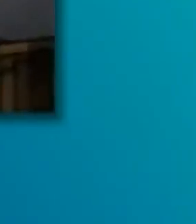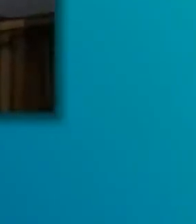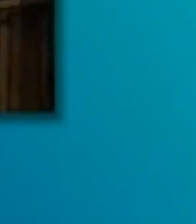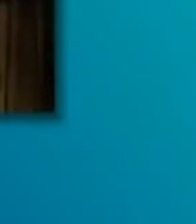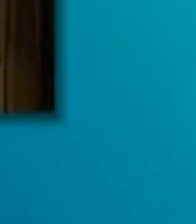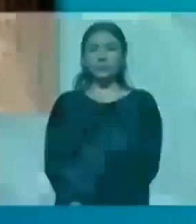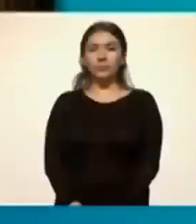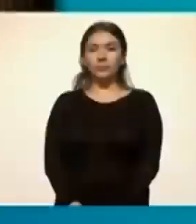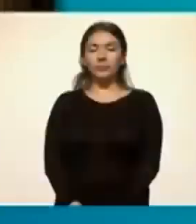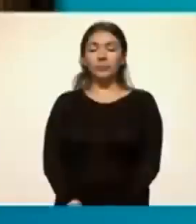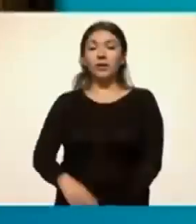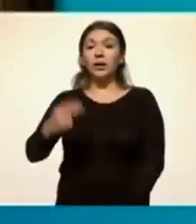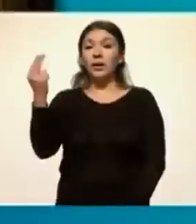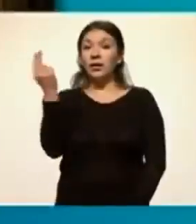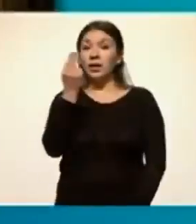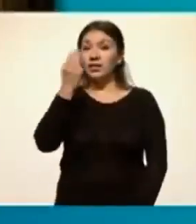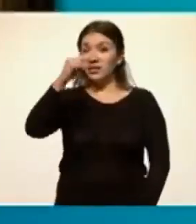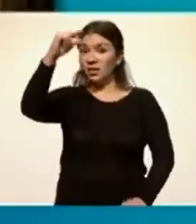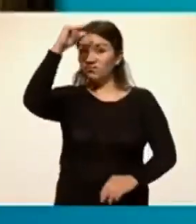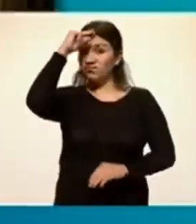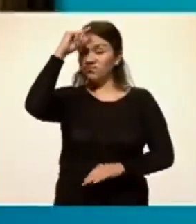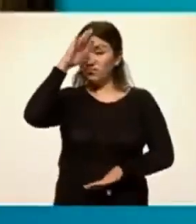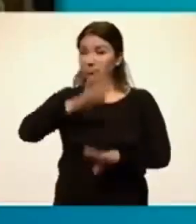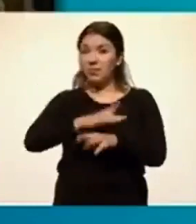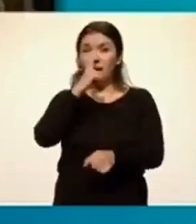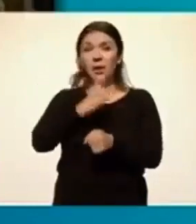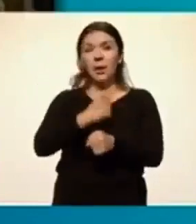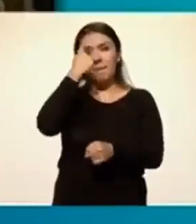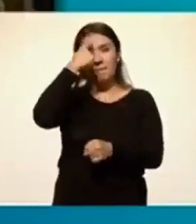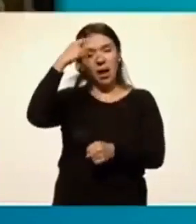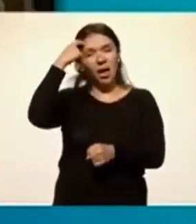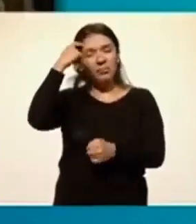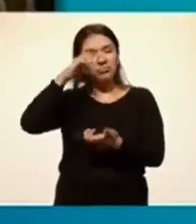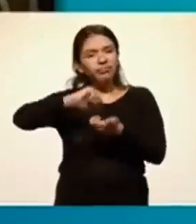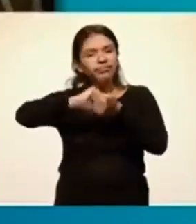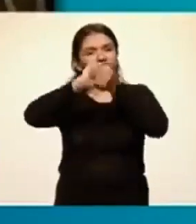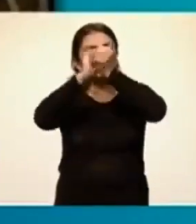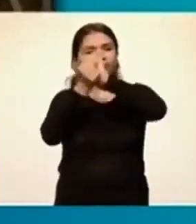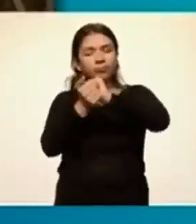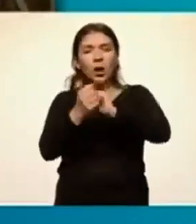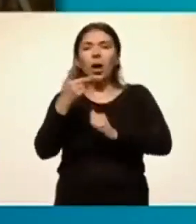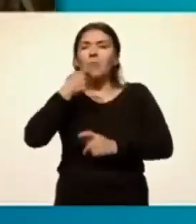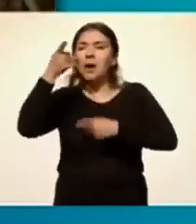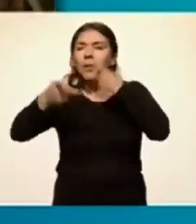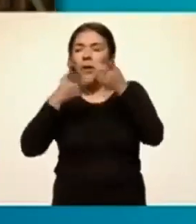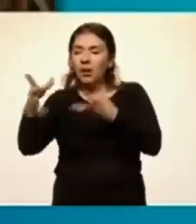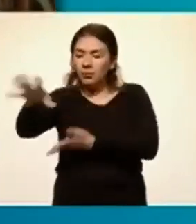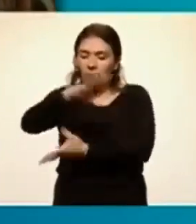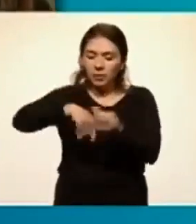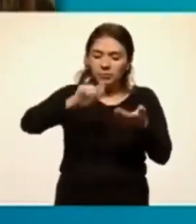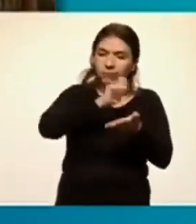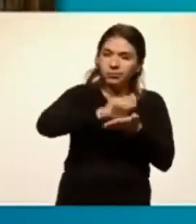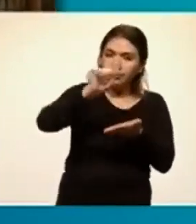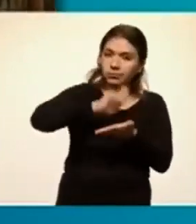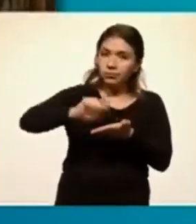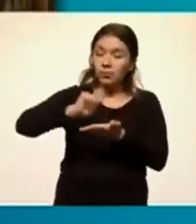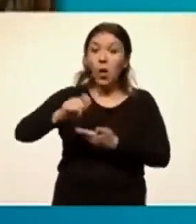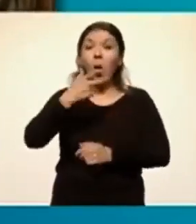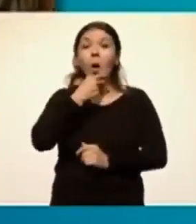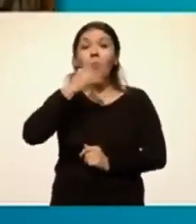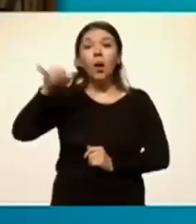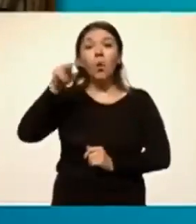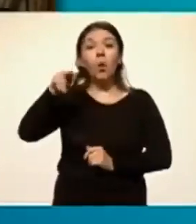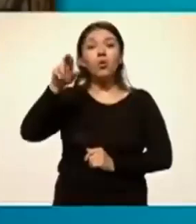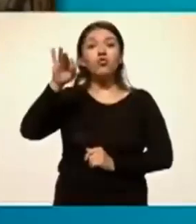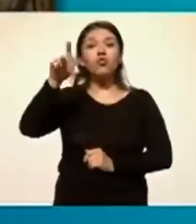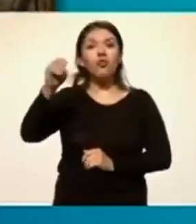Se requiere de un genio excepcional para transformar la memoria oral en literatura. Juan Rulfo